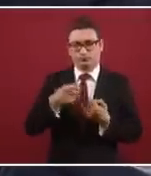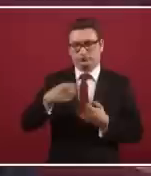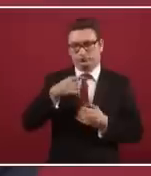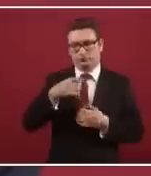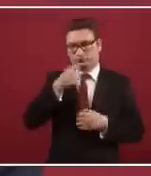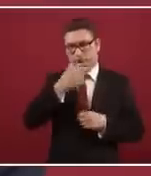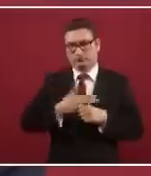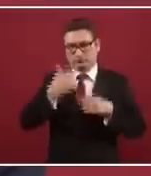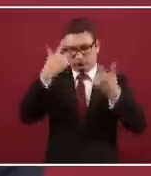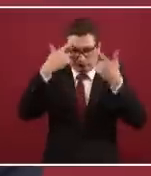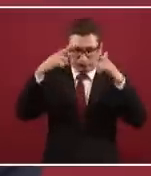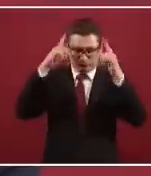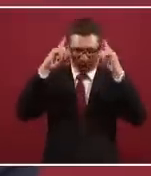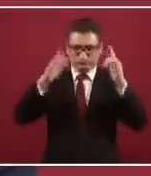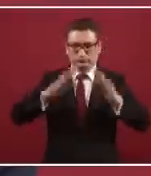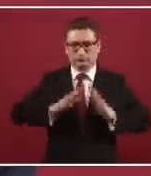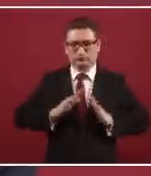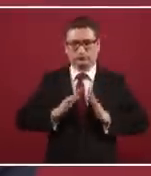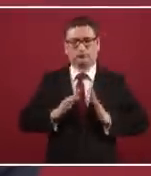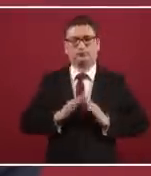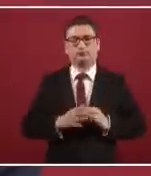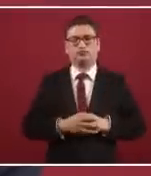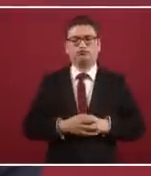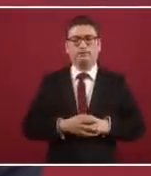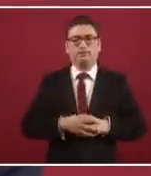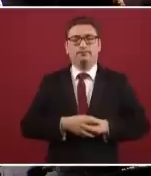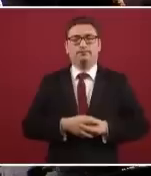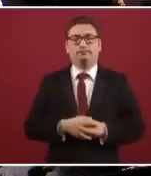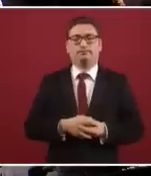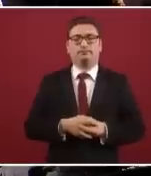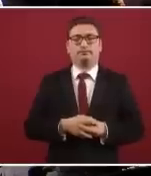Marina, al secretario de la Defensa,